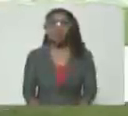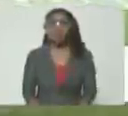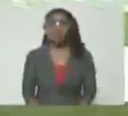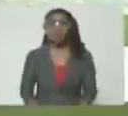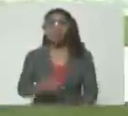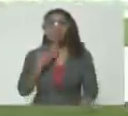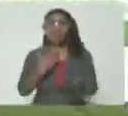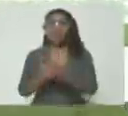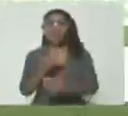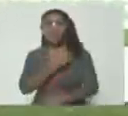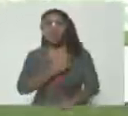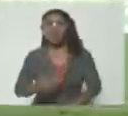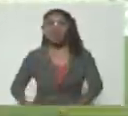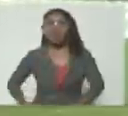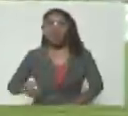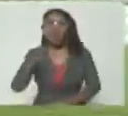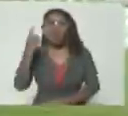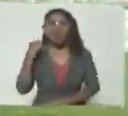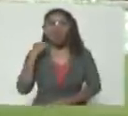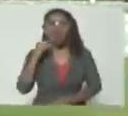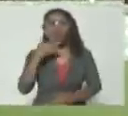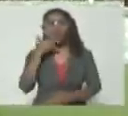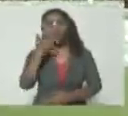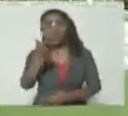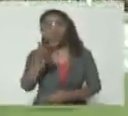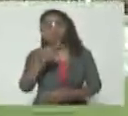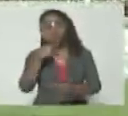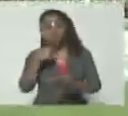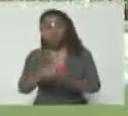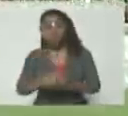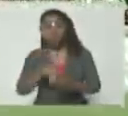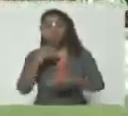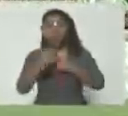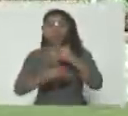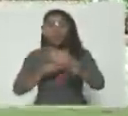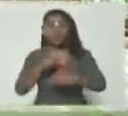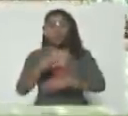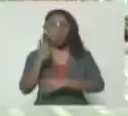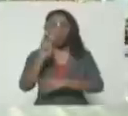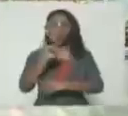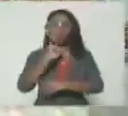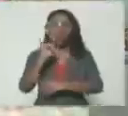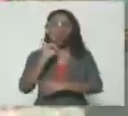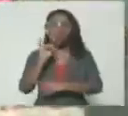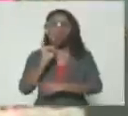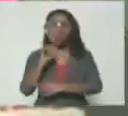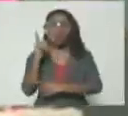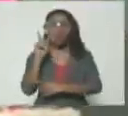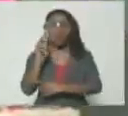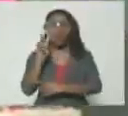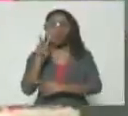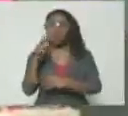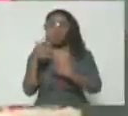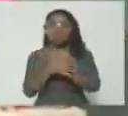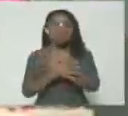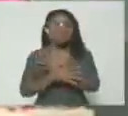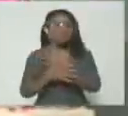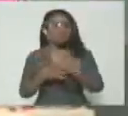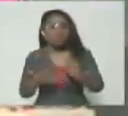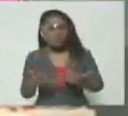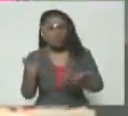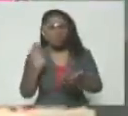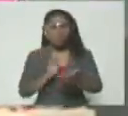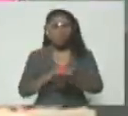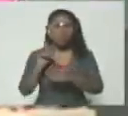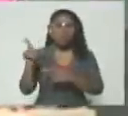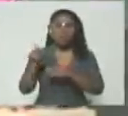Gracias, presidente. Bueno, ayer en su nombre llevamos justamente dos anuncios y tenía que ver con la instalación de